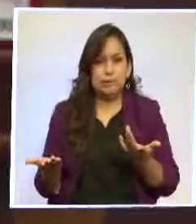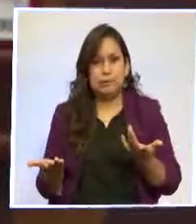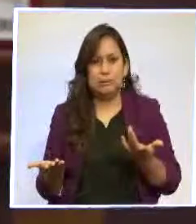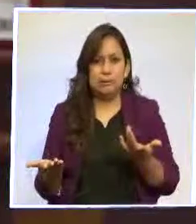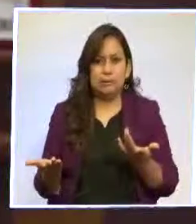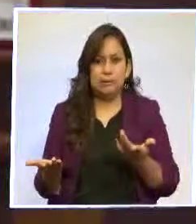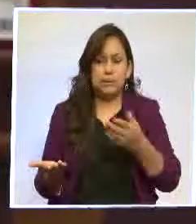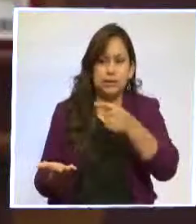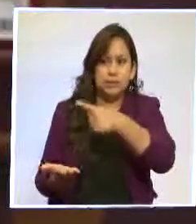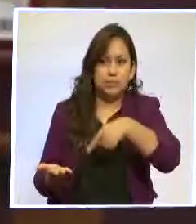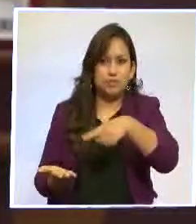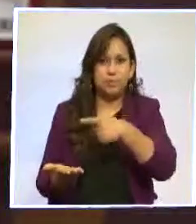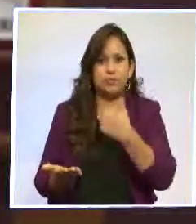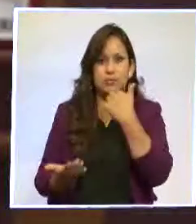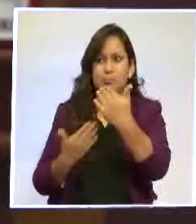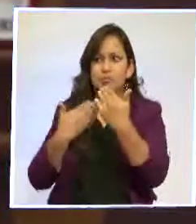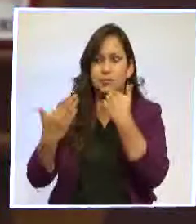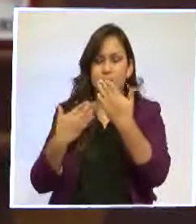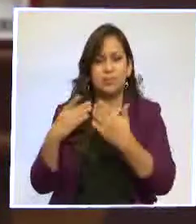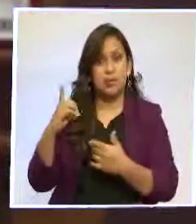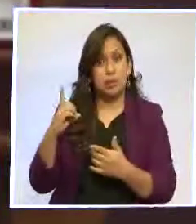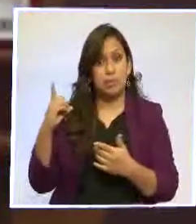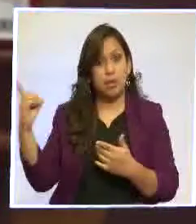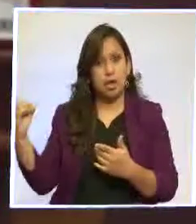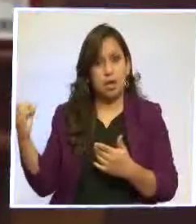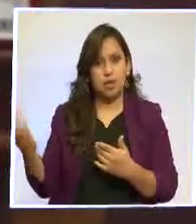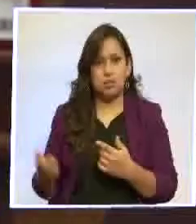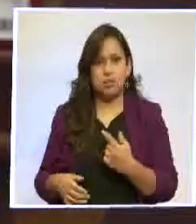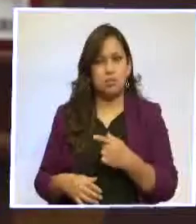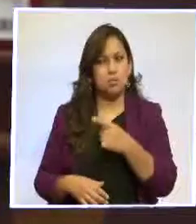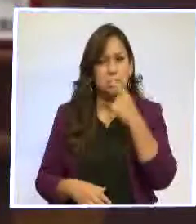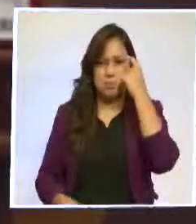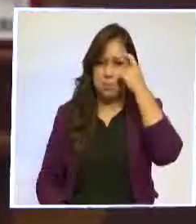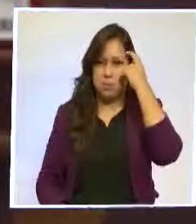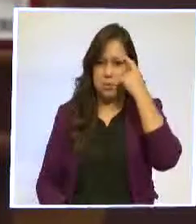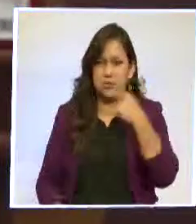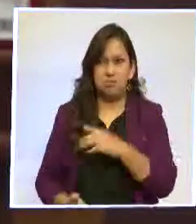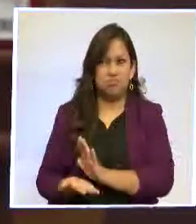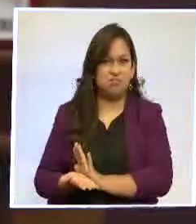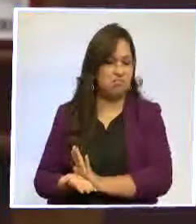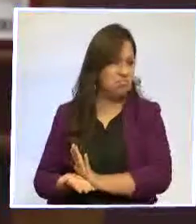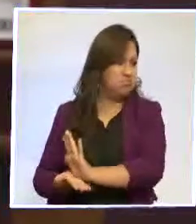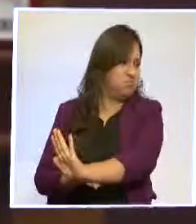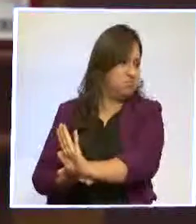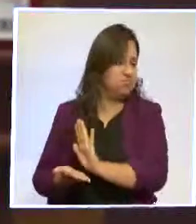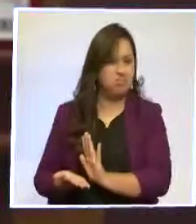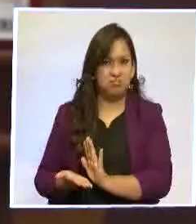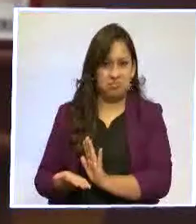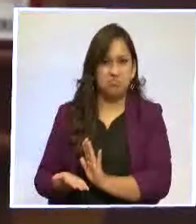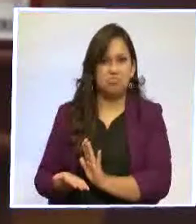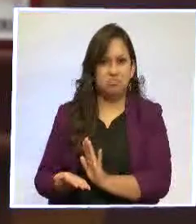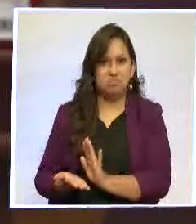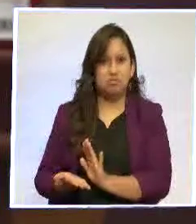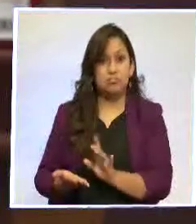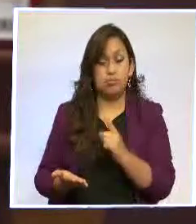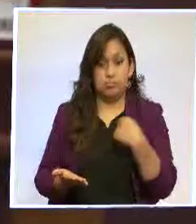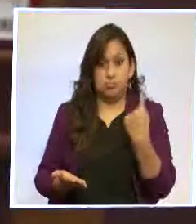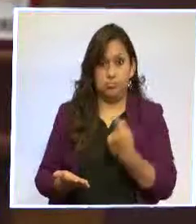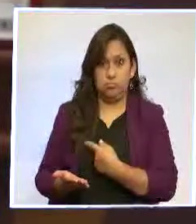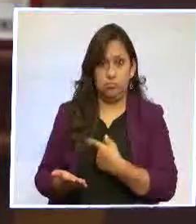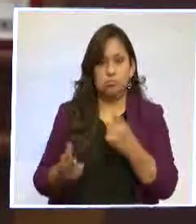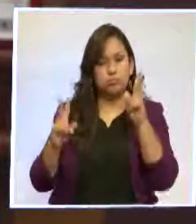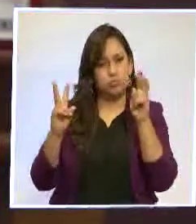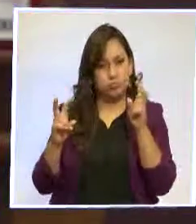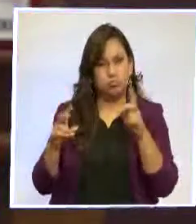y particularmente diálogos con la derecha. Yo creo que hay un rechazo de las bases a este tipo de acuerdos. Yo creo que el movimiento